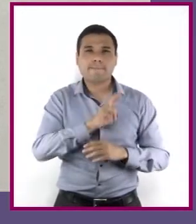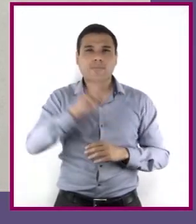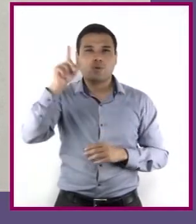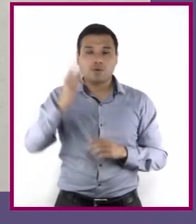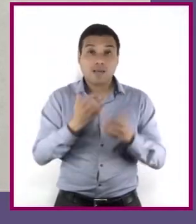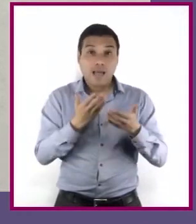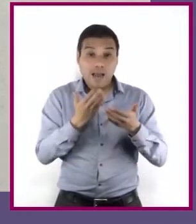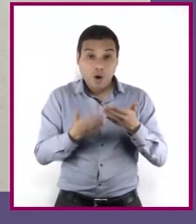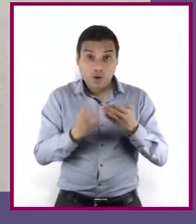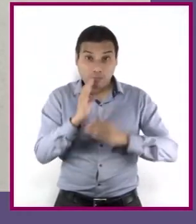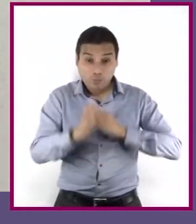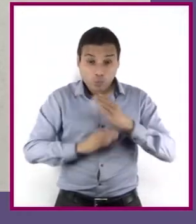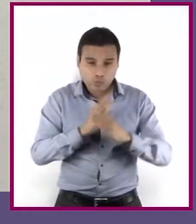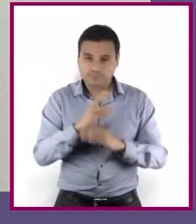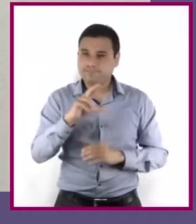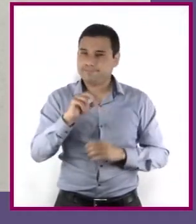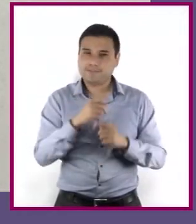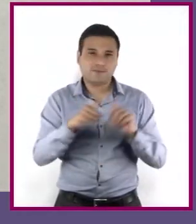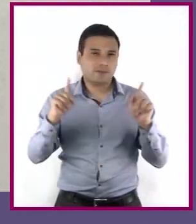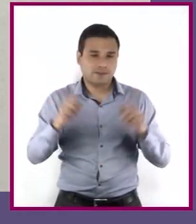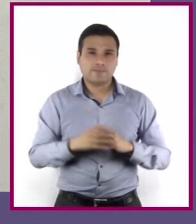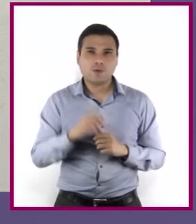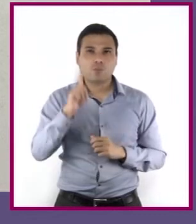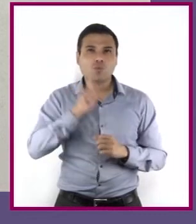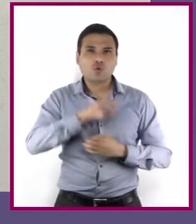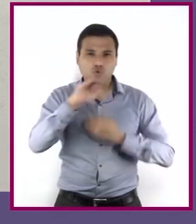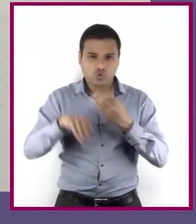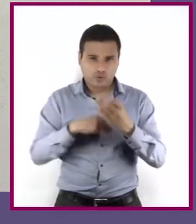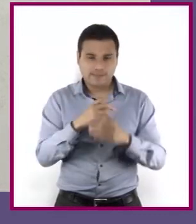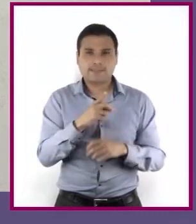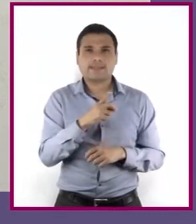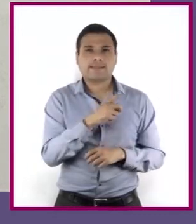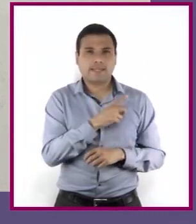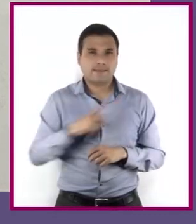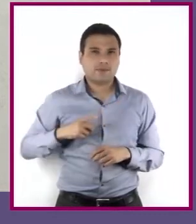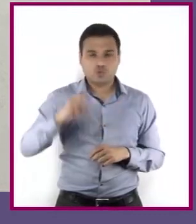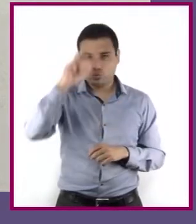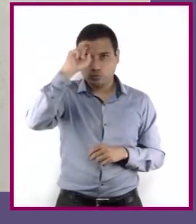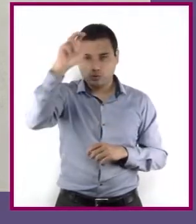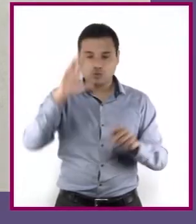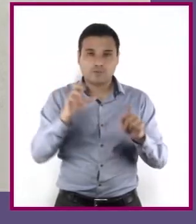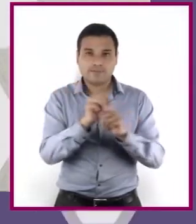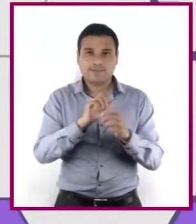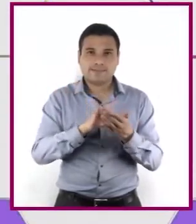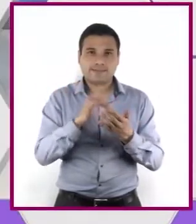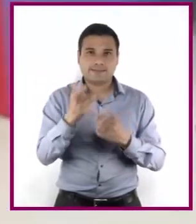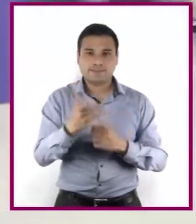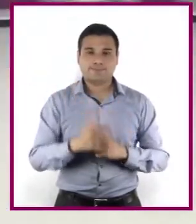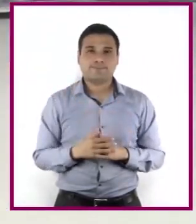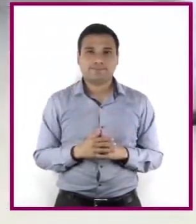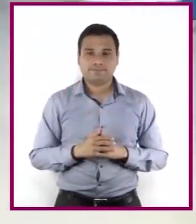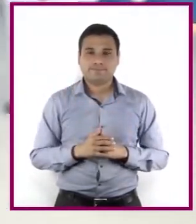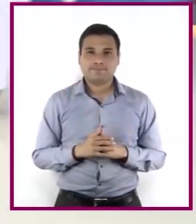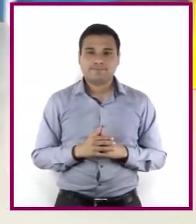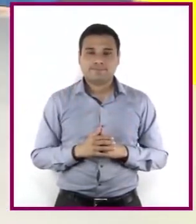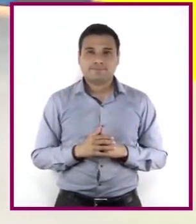vivimos ahora, ya que todas merecemos cumplir nuestros sueños. Gracias.